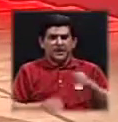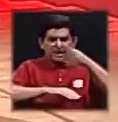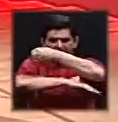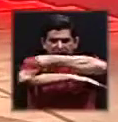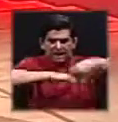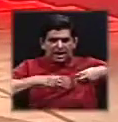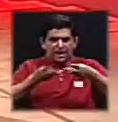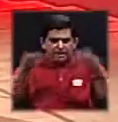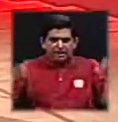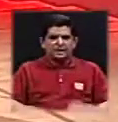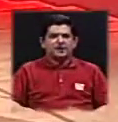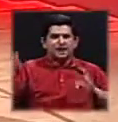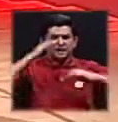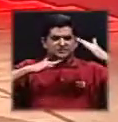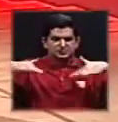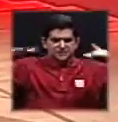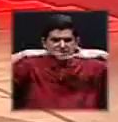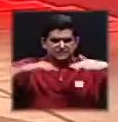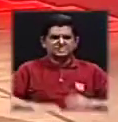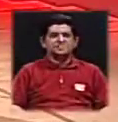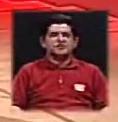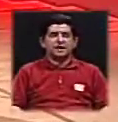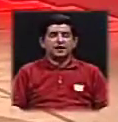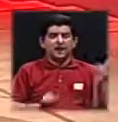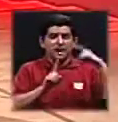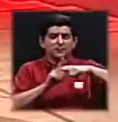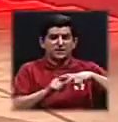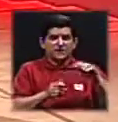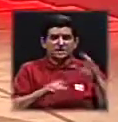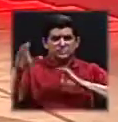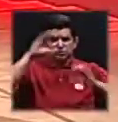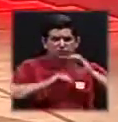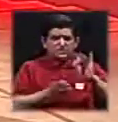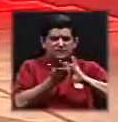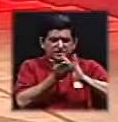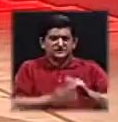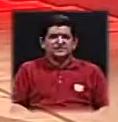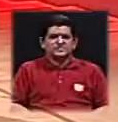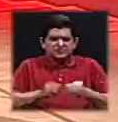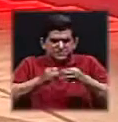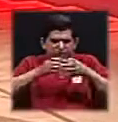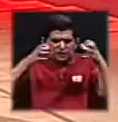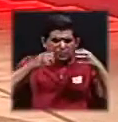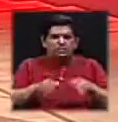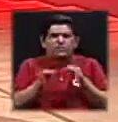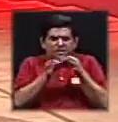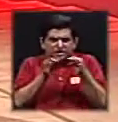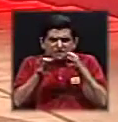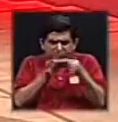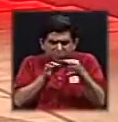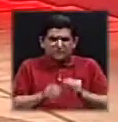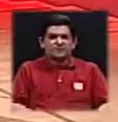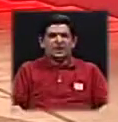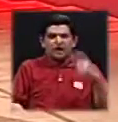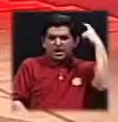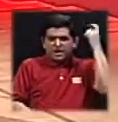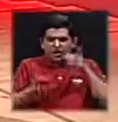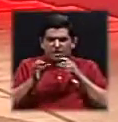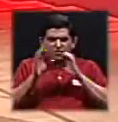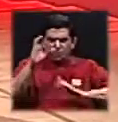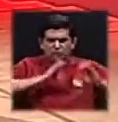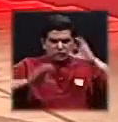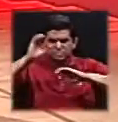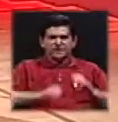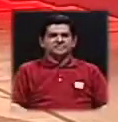materiales, ciencias ambientales, aplicaciones de ciencias farmacéuticas, atómicas, nucleares y moleculares a la salud, neurociencias,